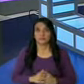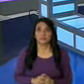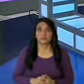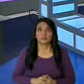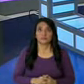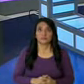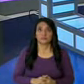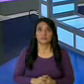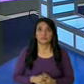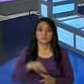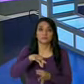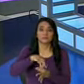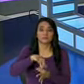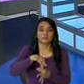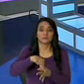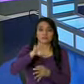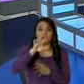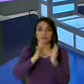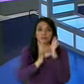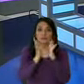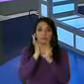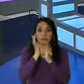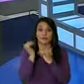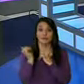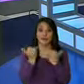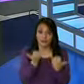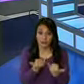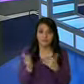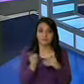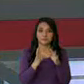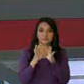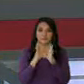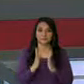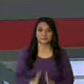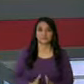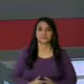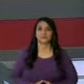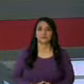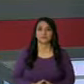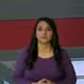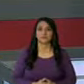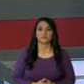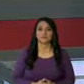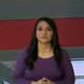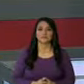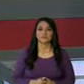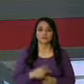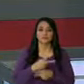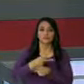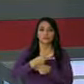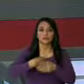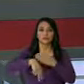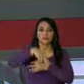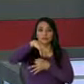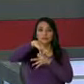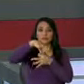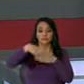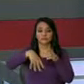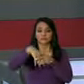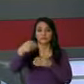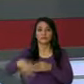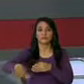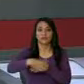no elecciones el 2 de abril. Vamos con Priscila Cadena, ¿te parece, Berito? Está en los exteriores del Consejo Nacional Electoral con